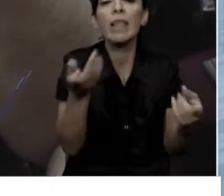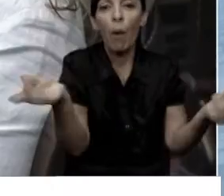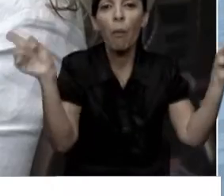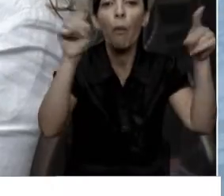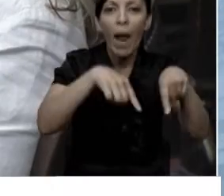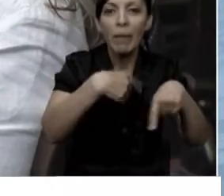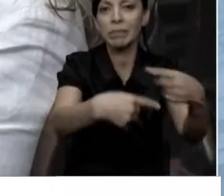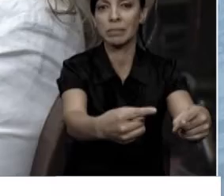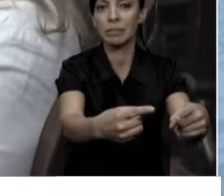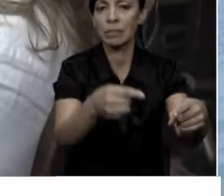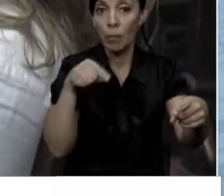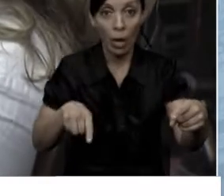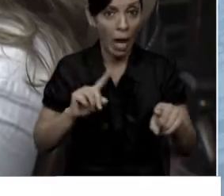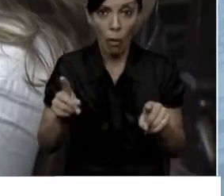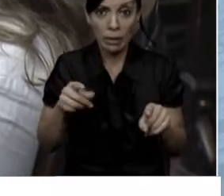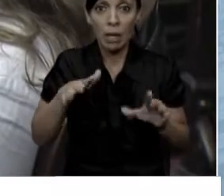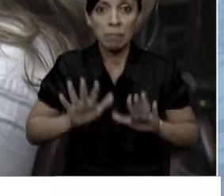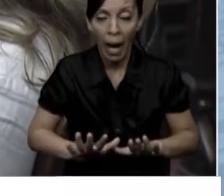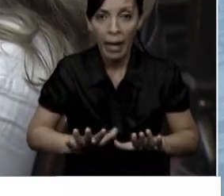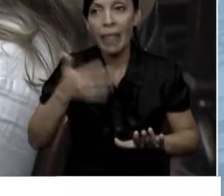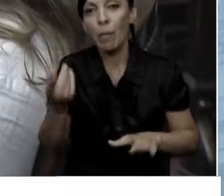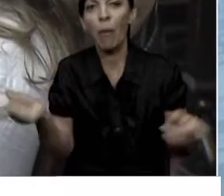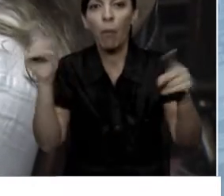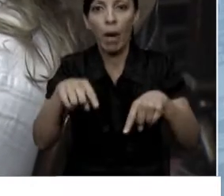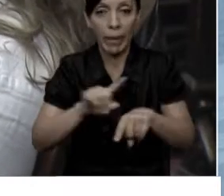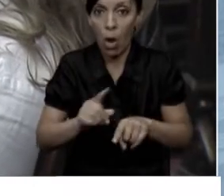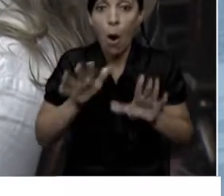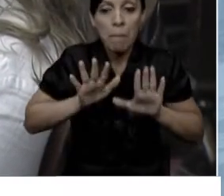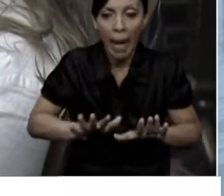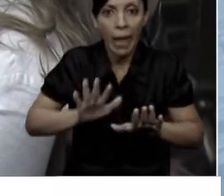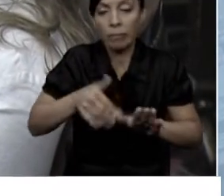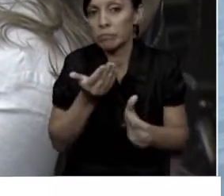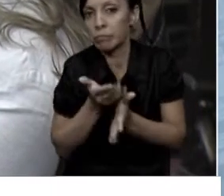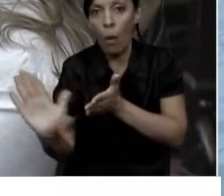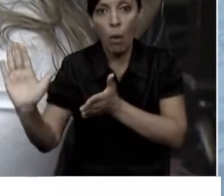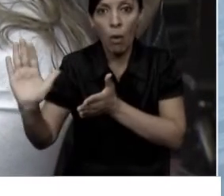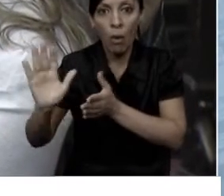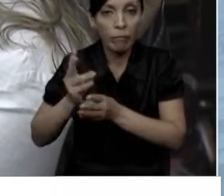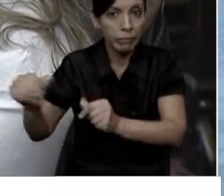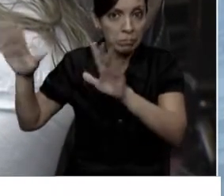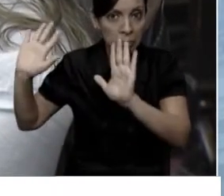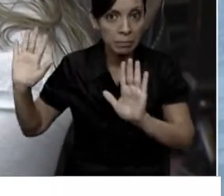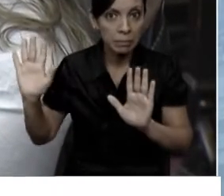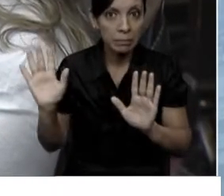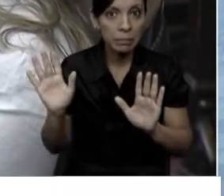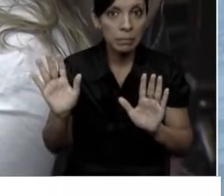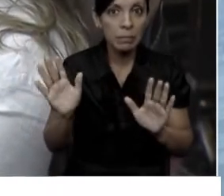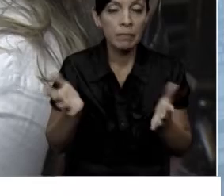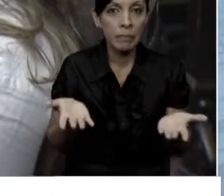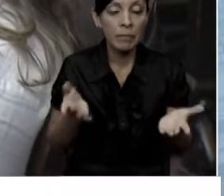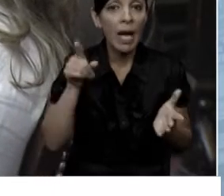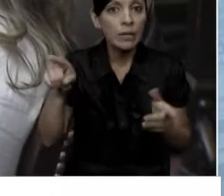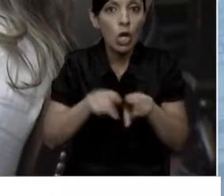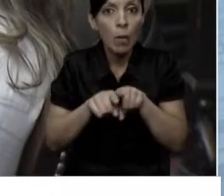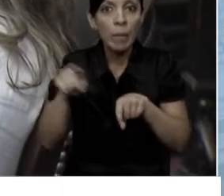continuar algo. Se interrumpe, se elimina lo que diría el ministro Ginés González García, un fenómeno,